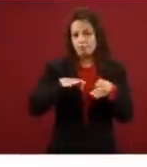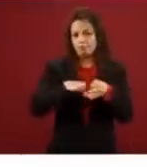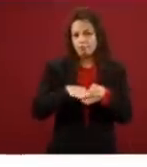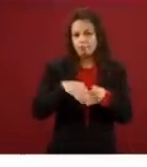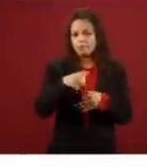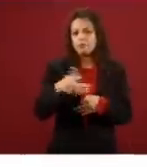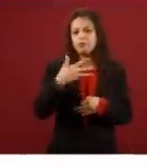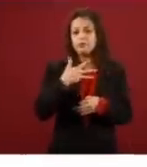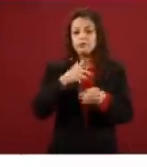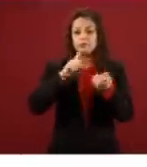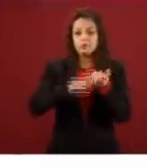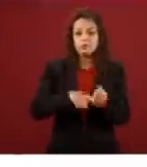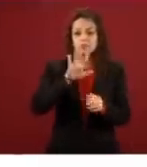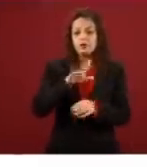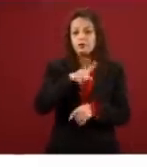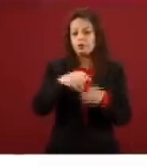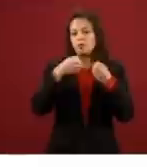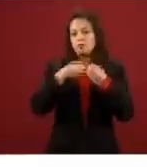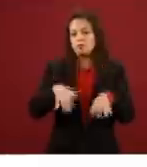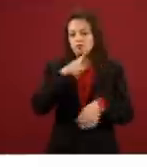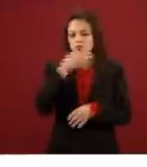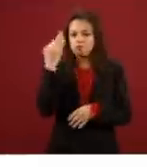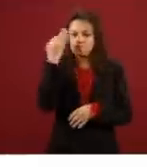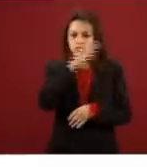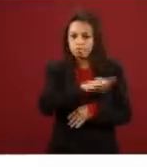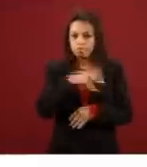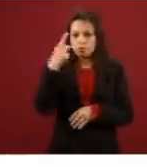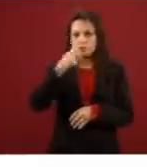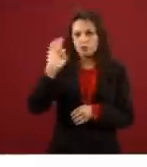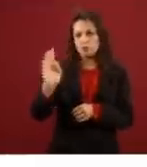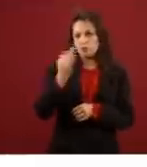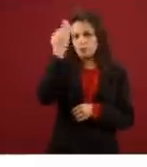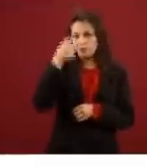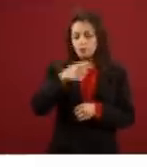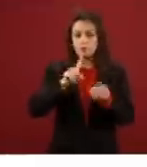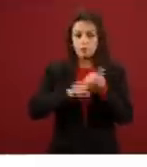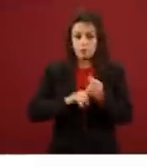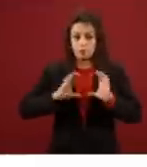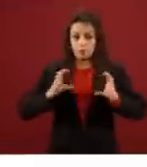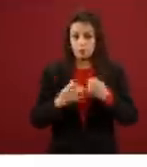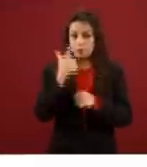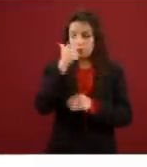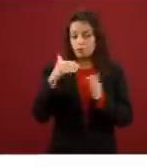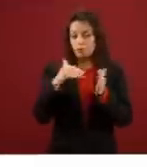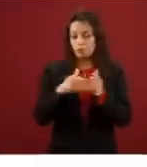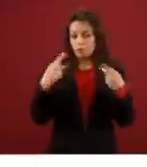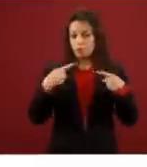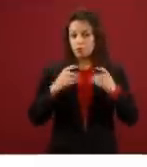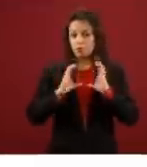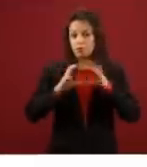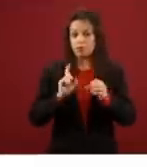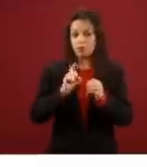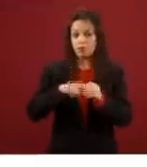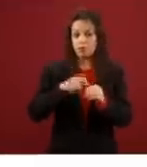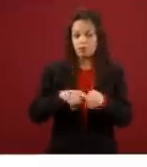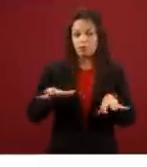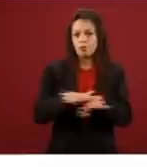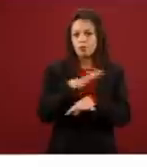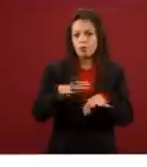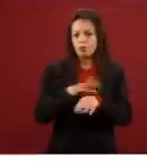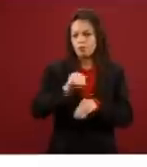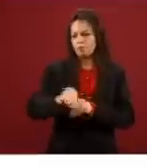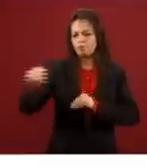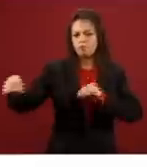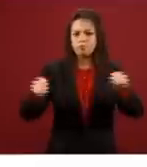fiscales sin pagar impuestos de naturaleza federal. Un total de 7.000 empleados que son movidos de manera sistemática entre los miembros